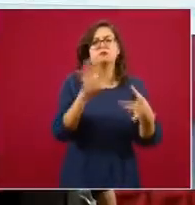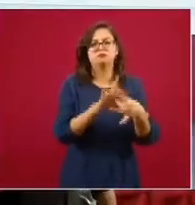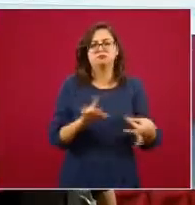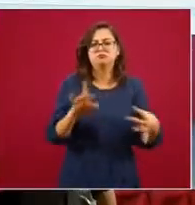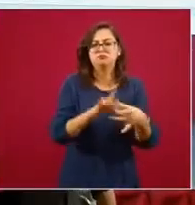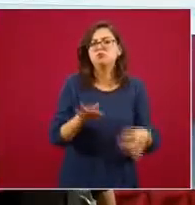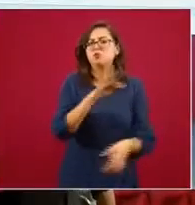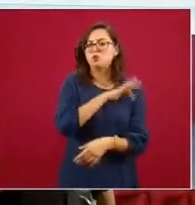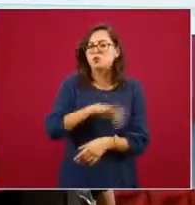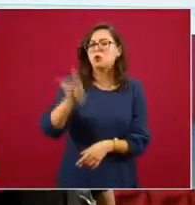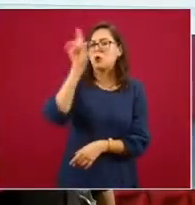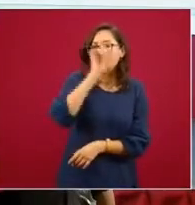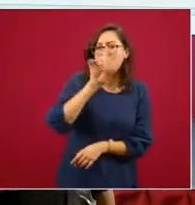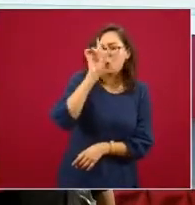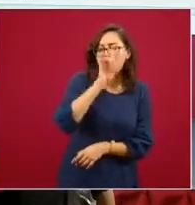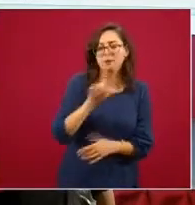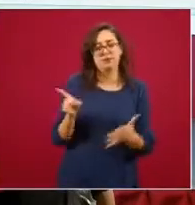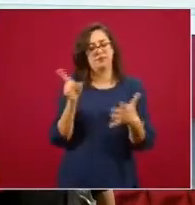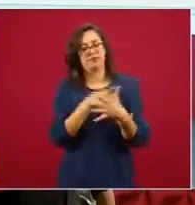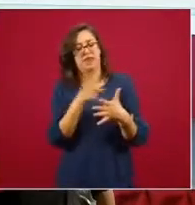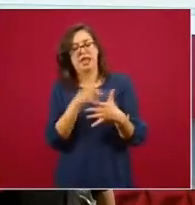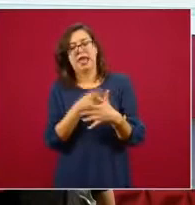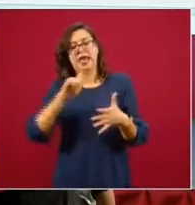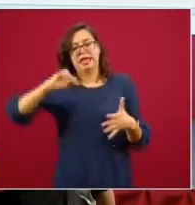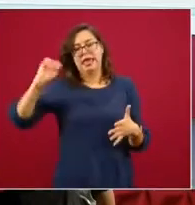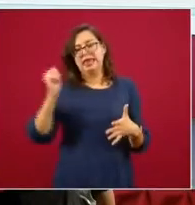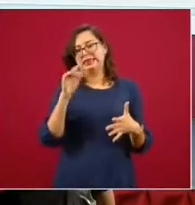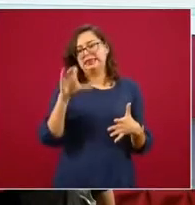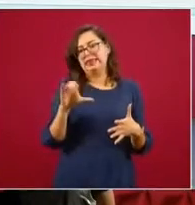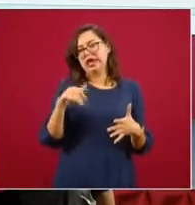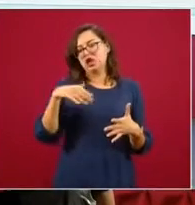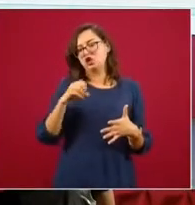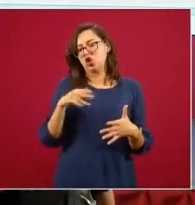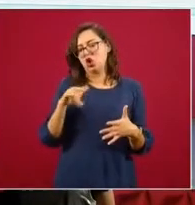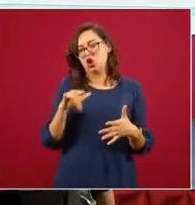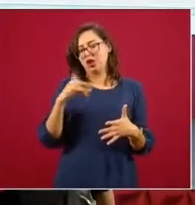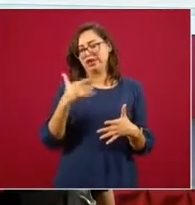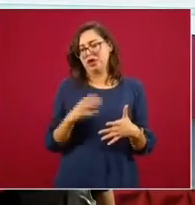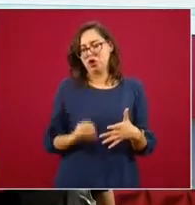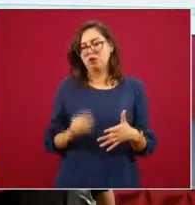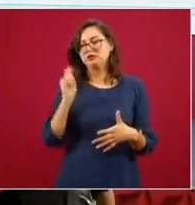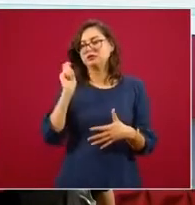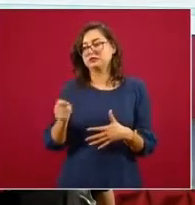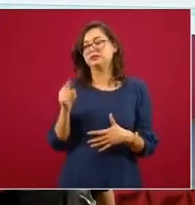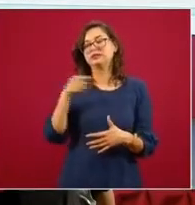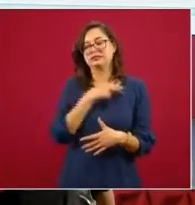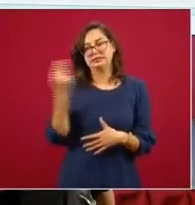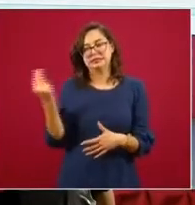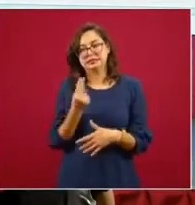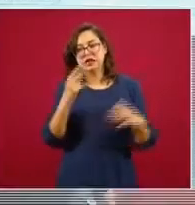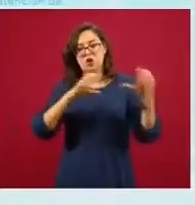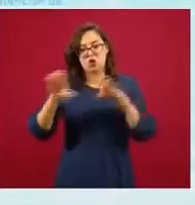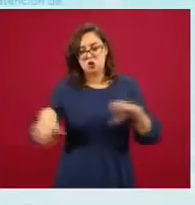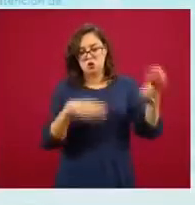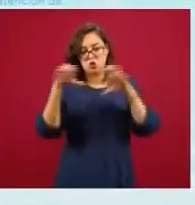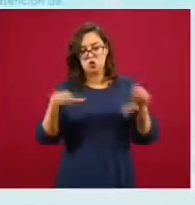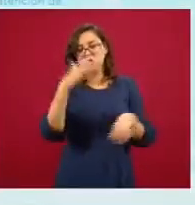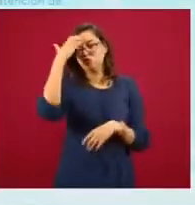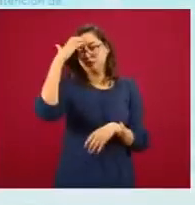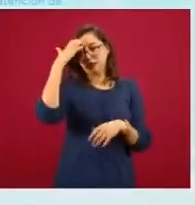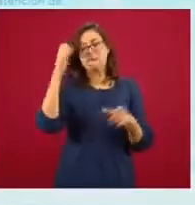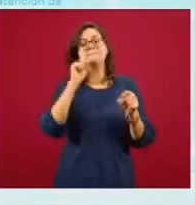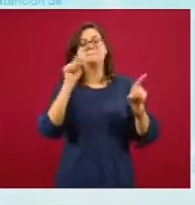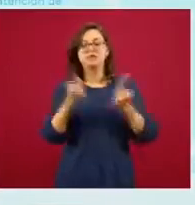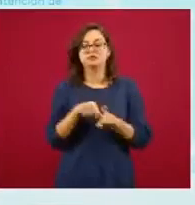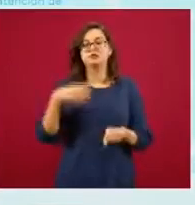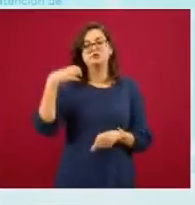referir. A nivel tecnológico eran habilidades básicas de la computadora, que tuvieran un teléfono inteligente y que pudieran